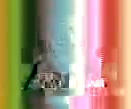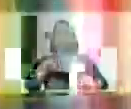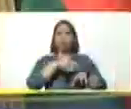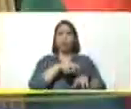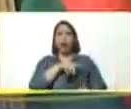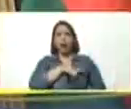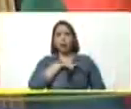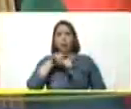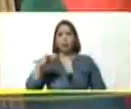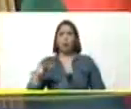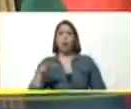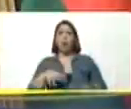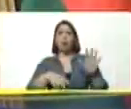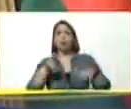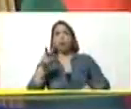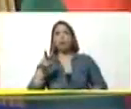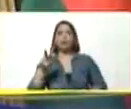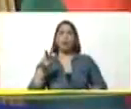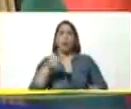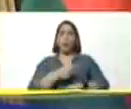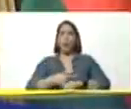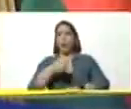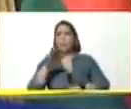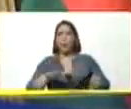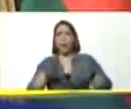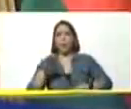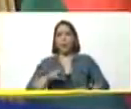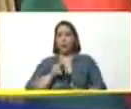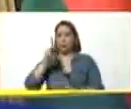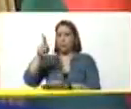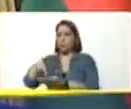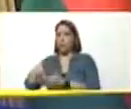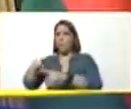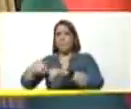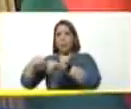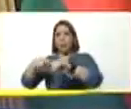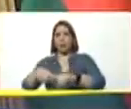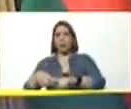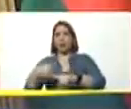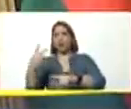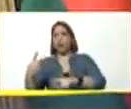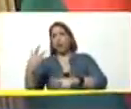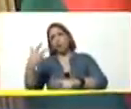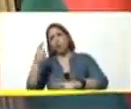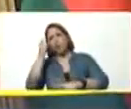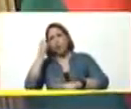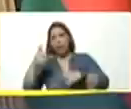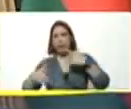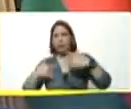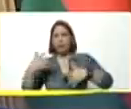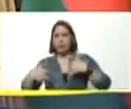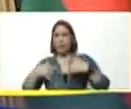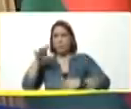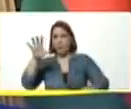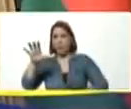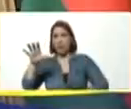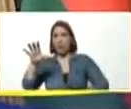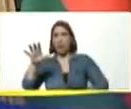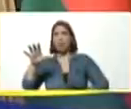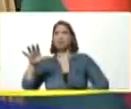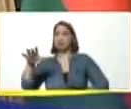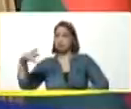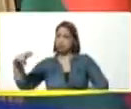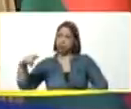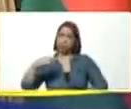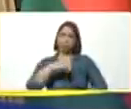en 10, 12 horas estás en Belarús. Haces tus actividades, 2, 3 días allá, y te regresas y en 10,